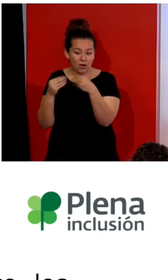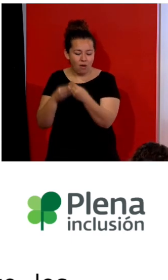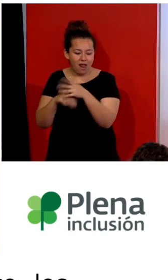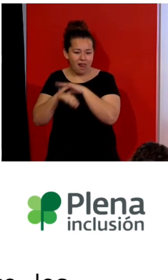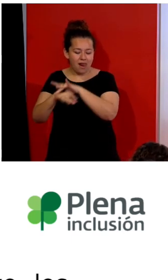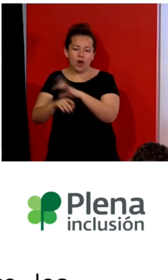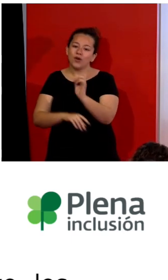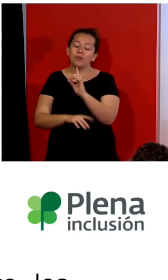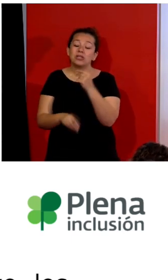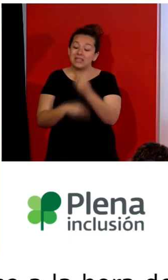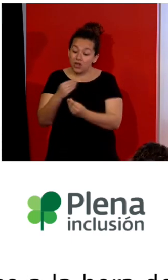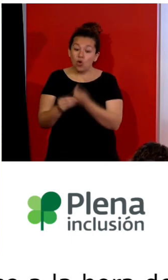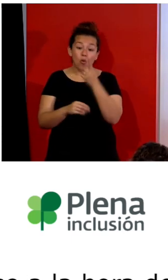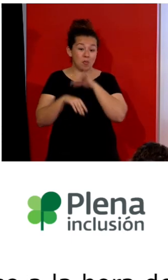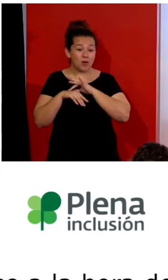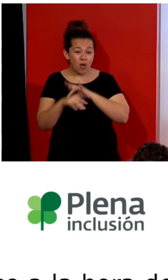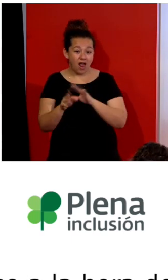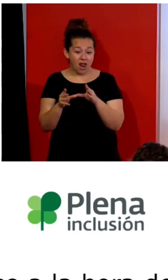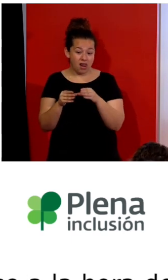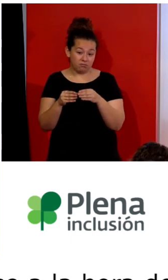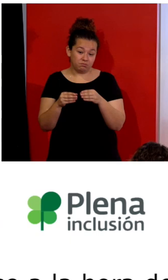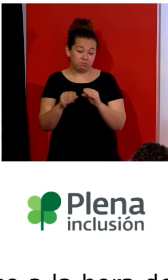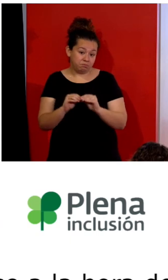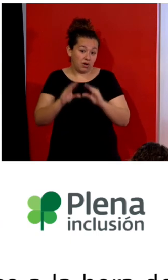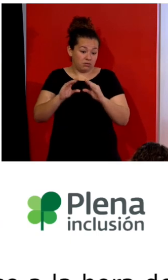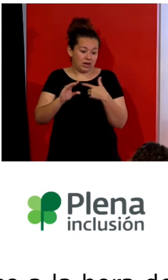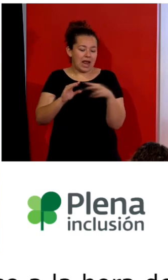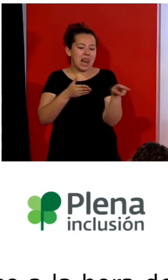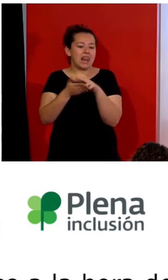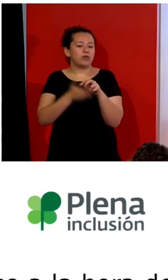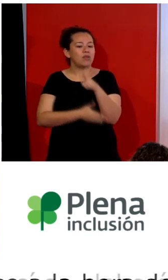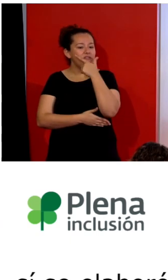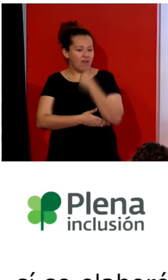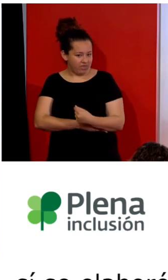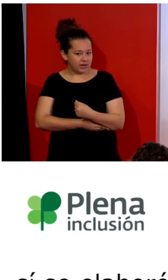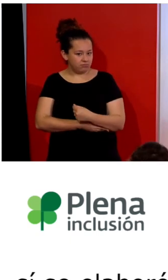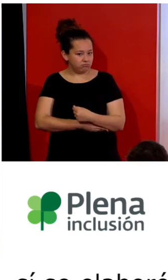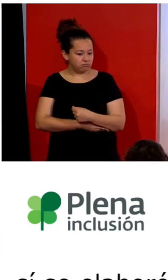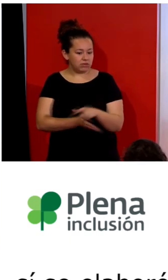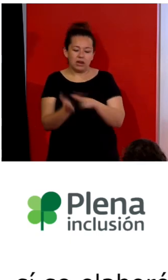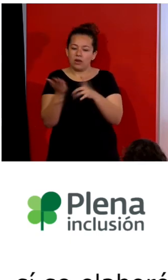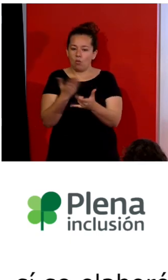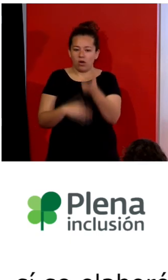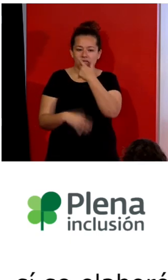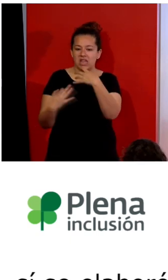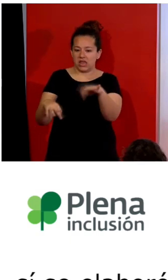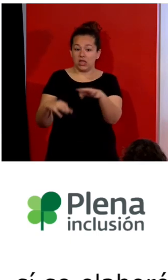elaboró un manual en lectura fácil. Ese manual nos lo elaboró Plena